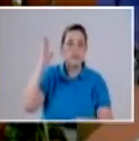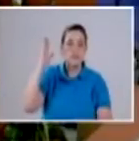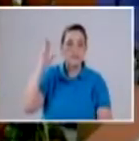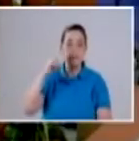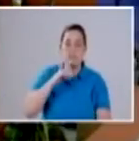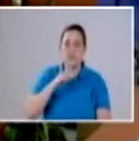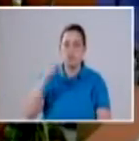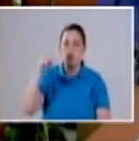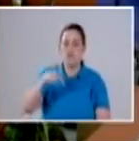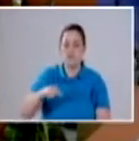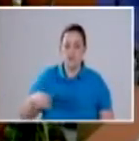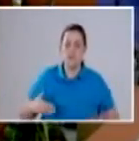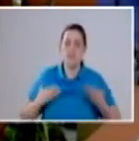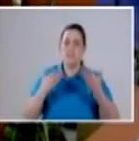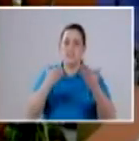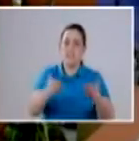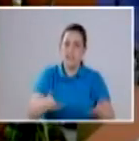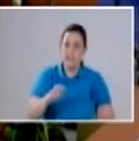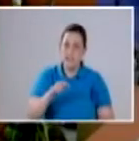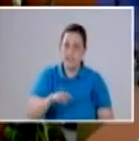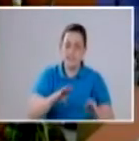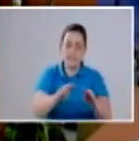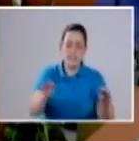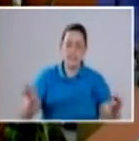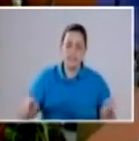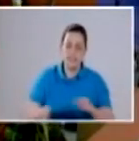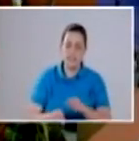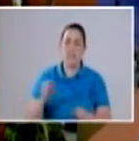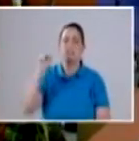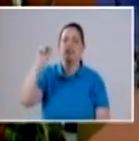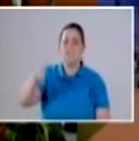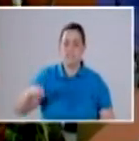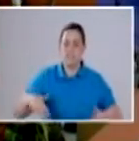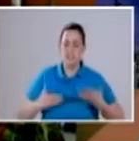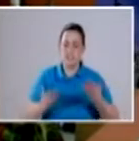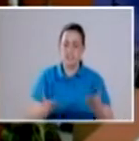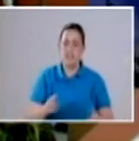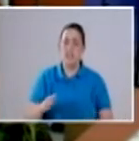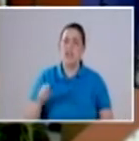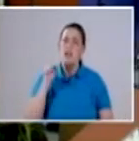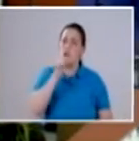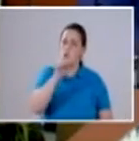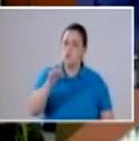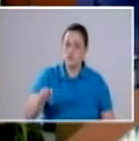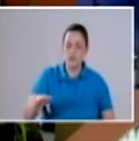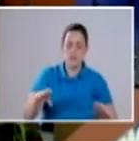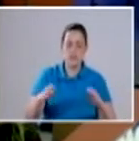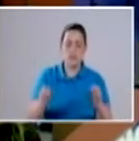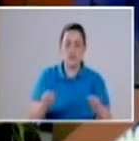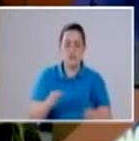Canaán. Se las voy a dar. A ustedes, como pueblo, se las voy a dar.